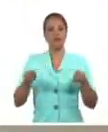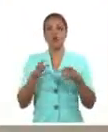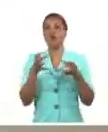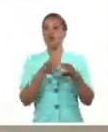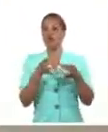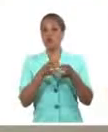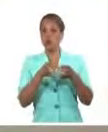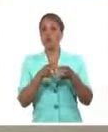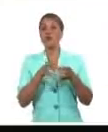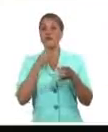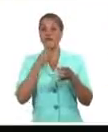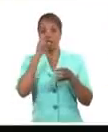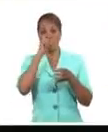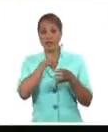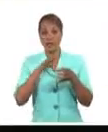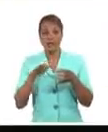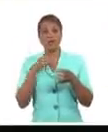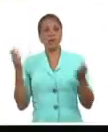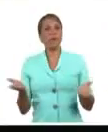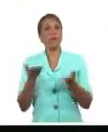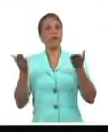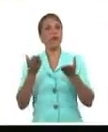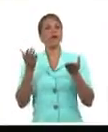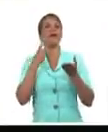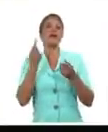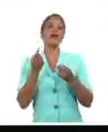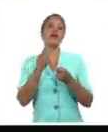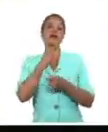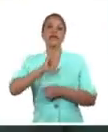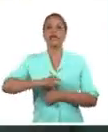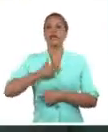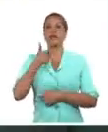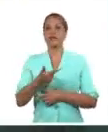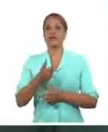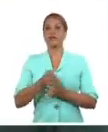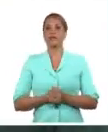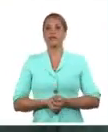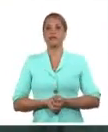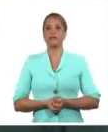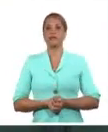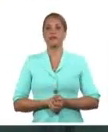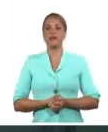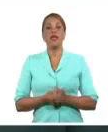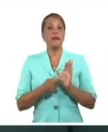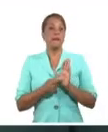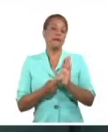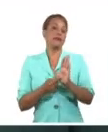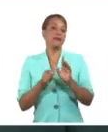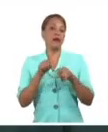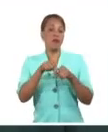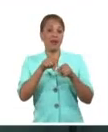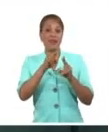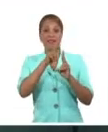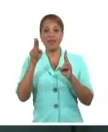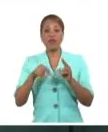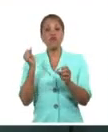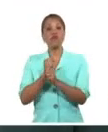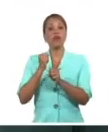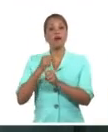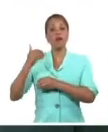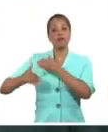país promueven el interés por la creación artística en niños y jóvenes. Presentamos acá un trabajo en proceso